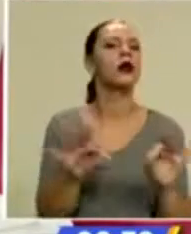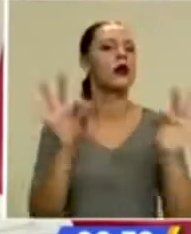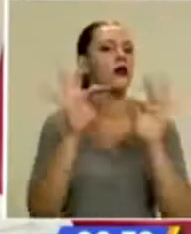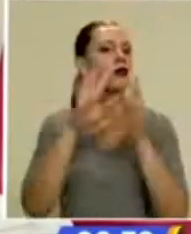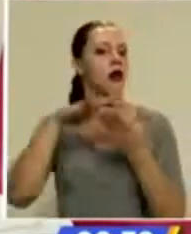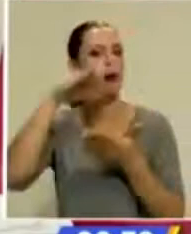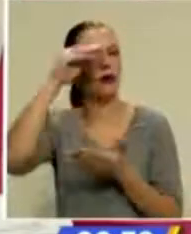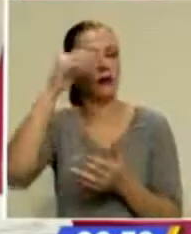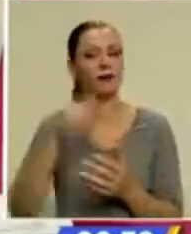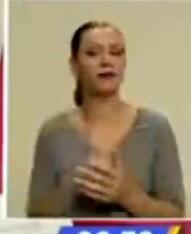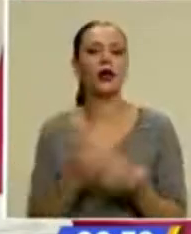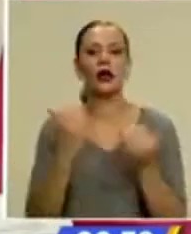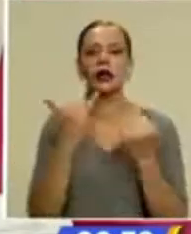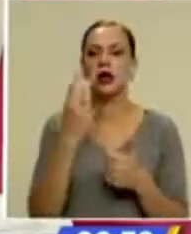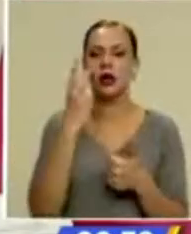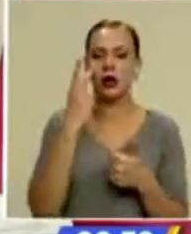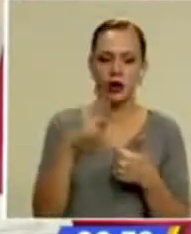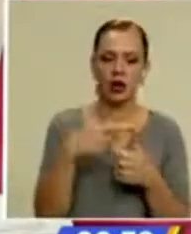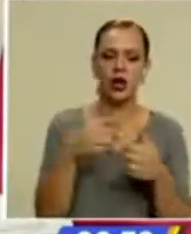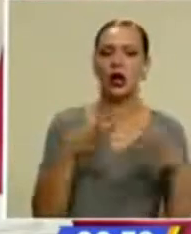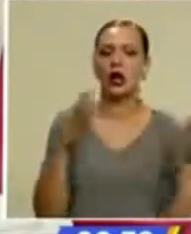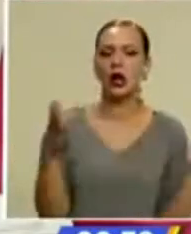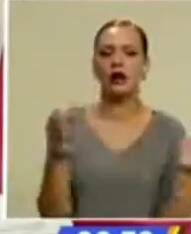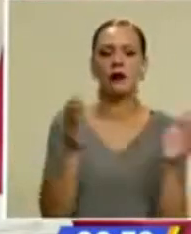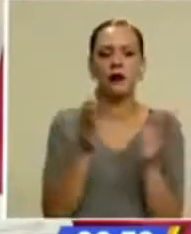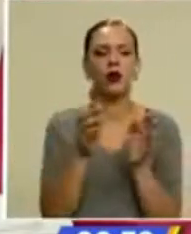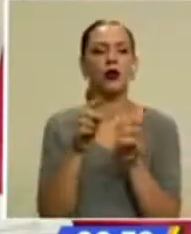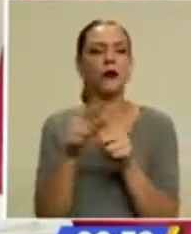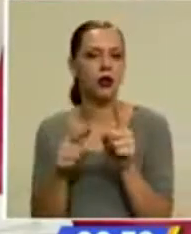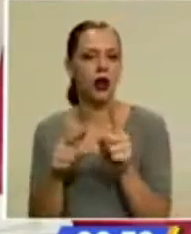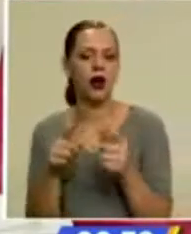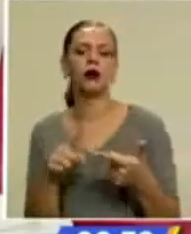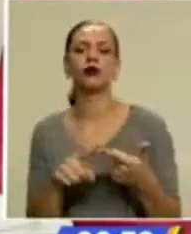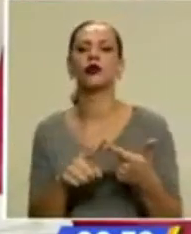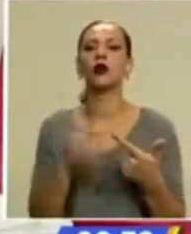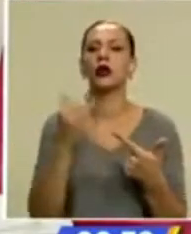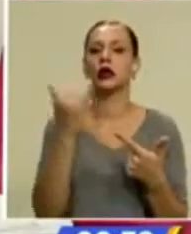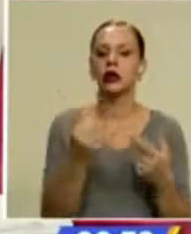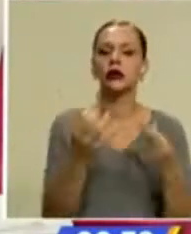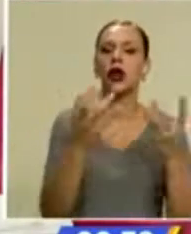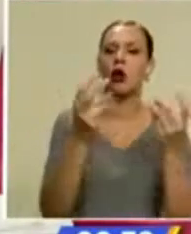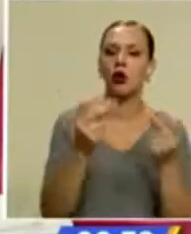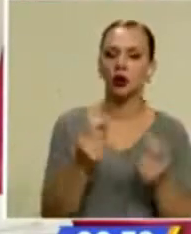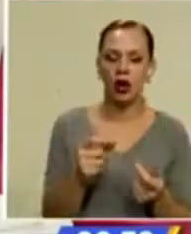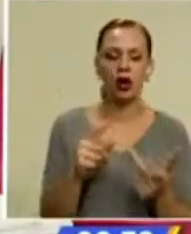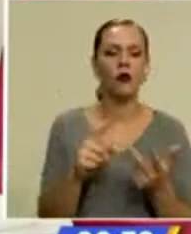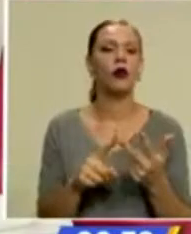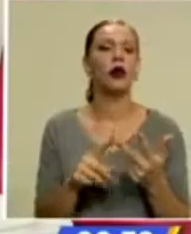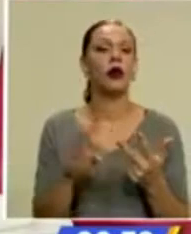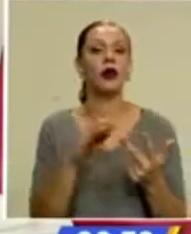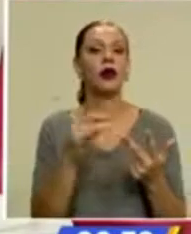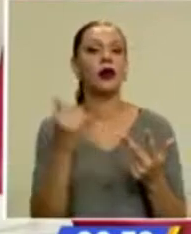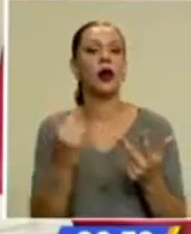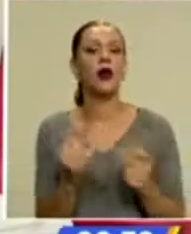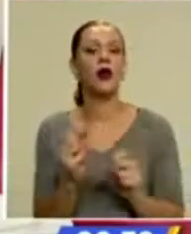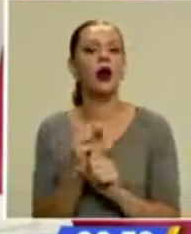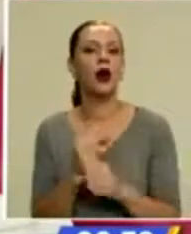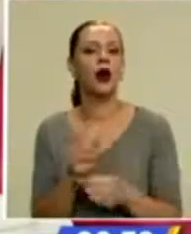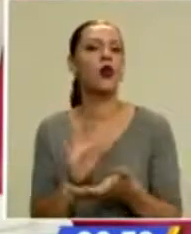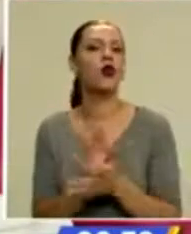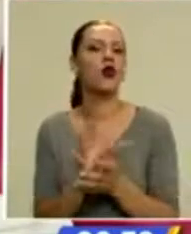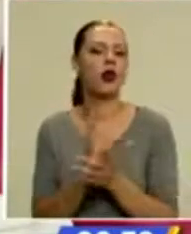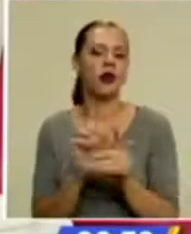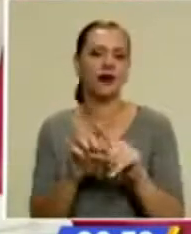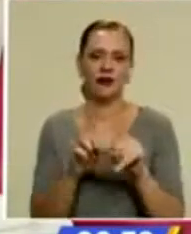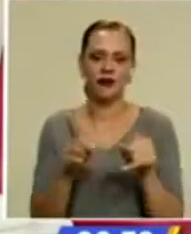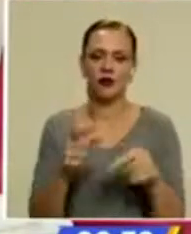de aprender. Ya vimos grande, pequeño, mediano, ya contamos y ahora estamos haciendo tortillas